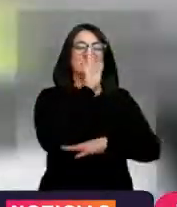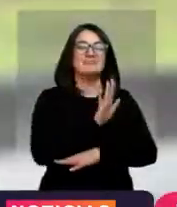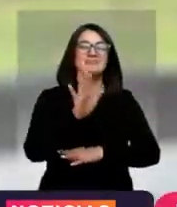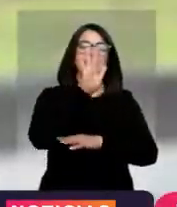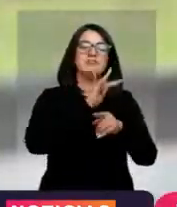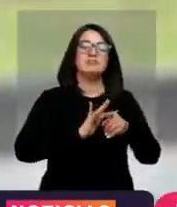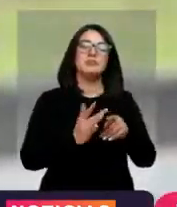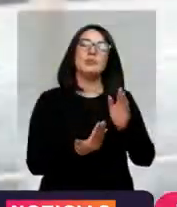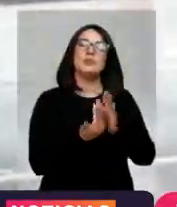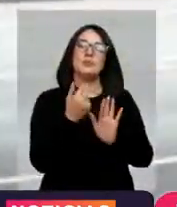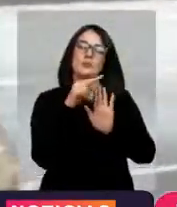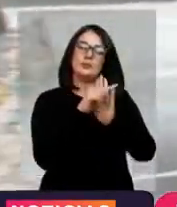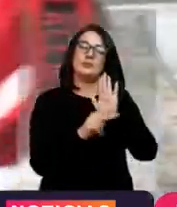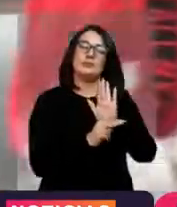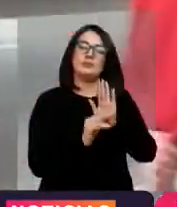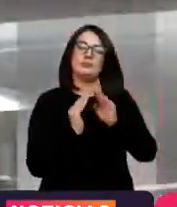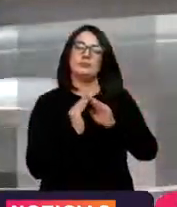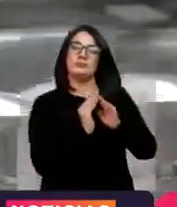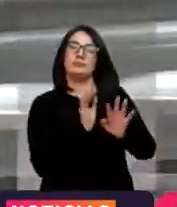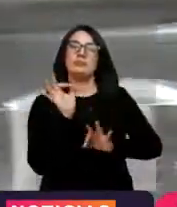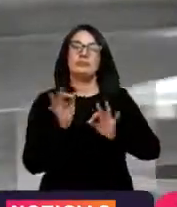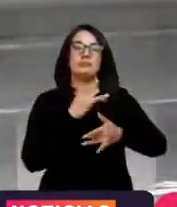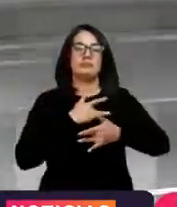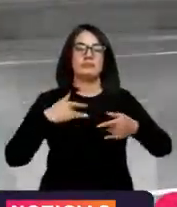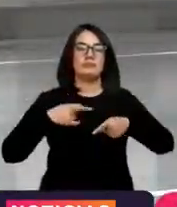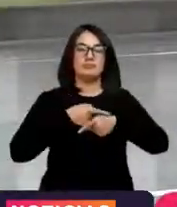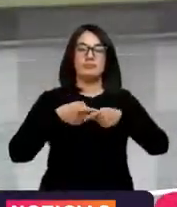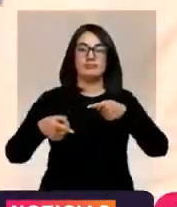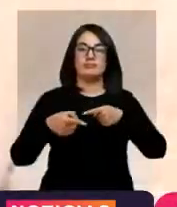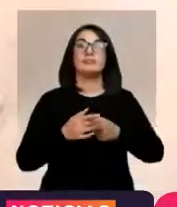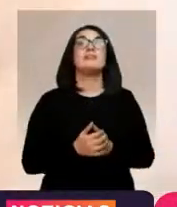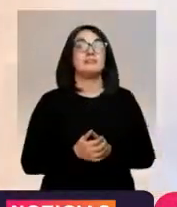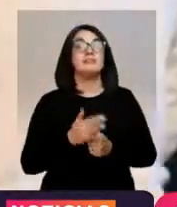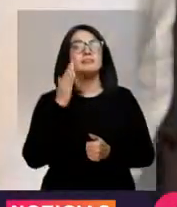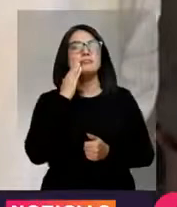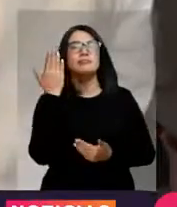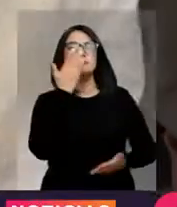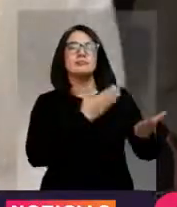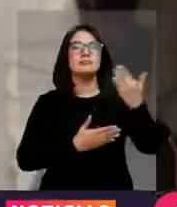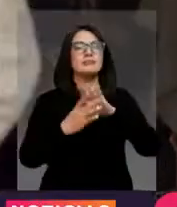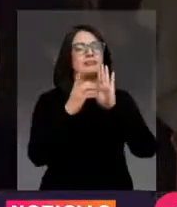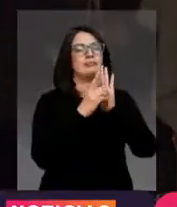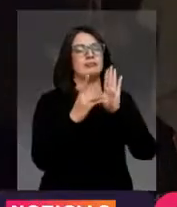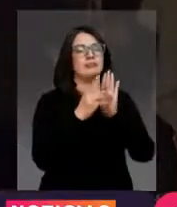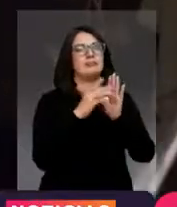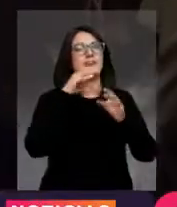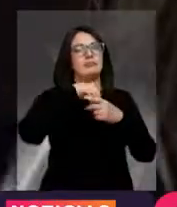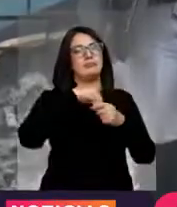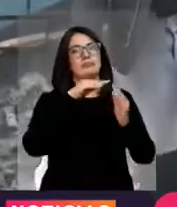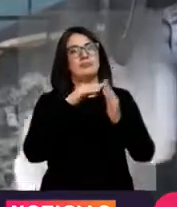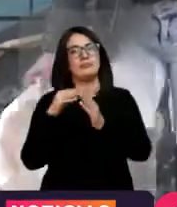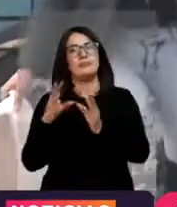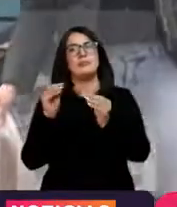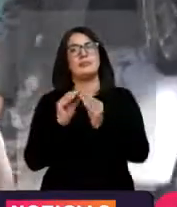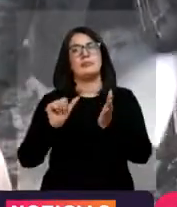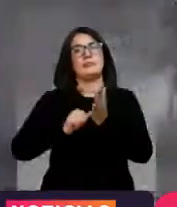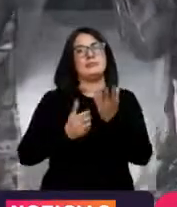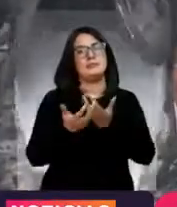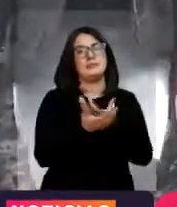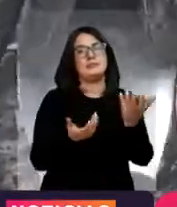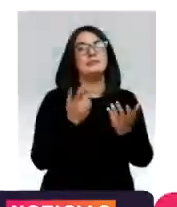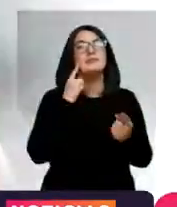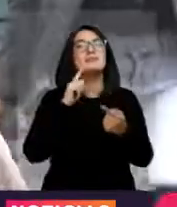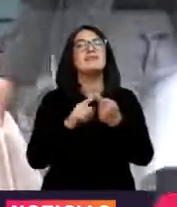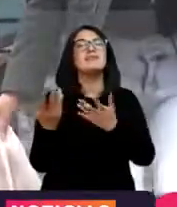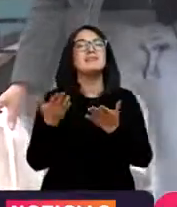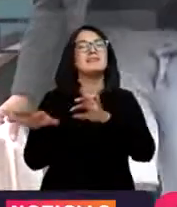nuevas medidas restrictivas para la Semana Santa. Hasta el momento se evalúa decretar toque de queda nocturno y pico y cédula de acuerdo al comportamiento del